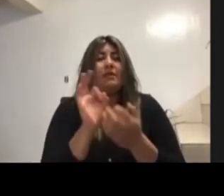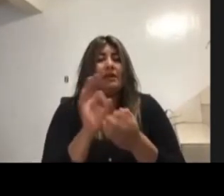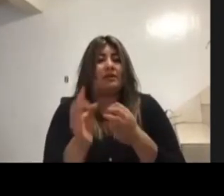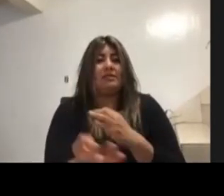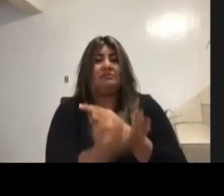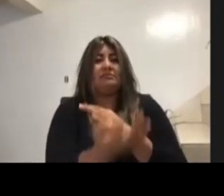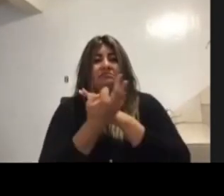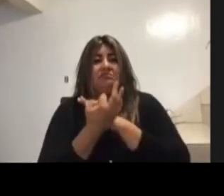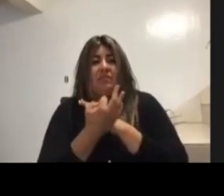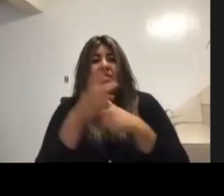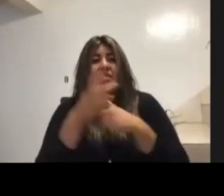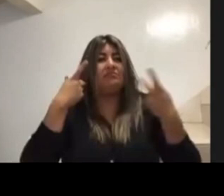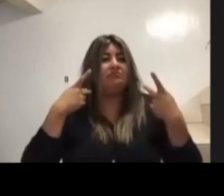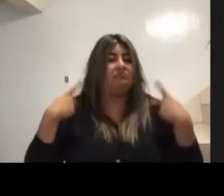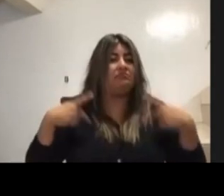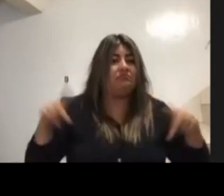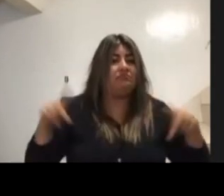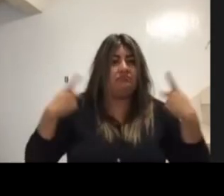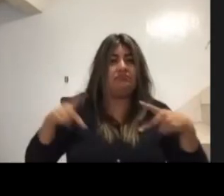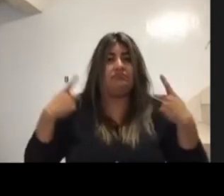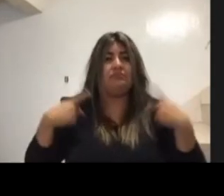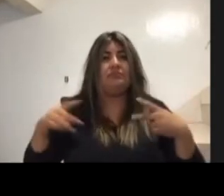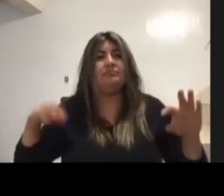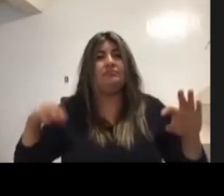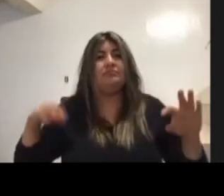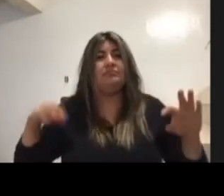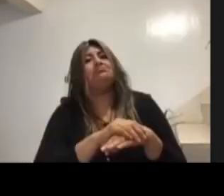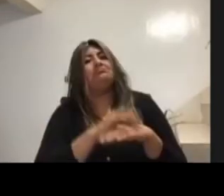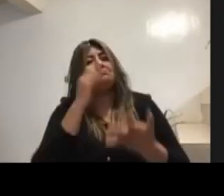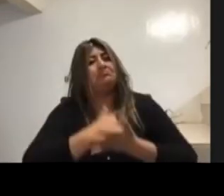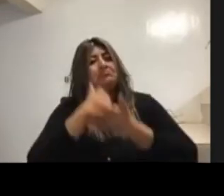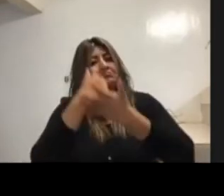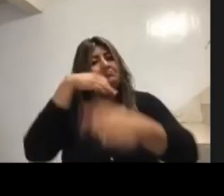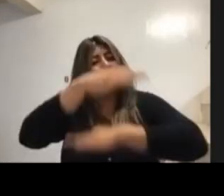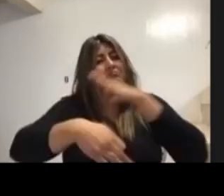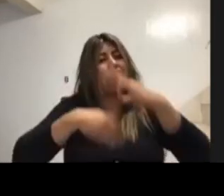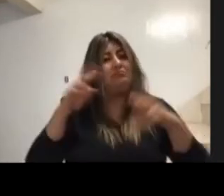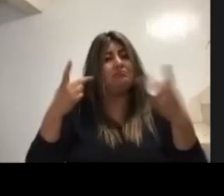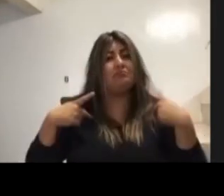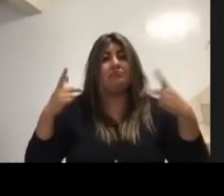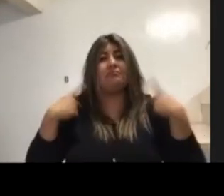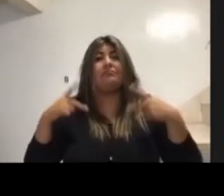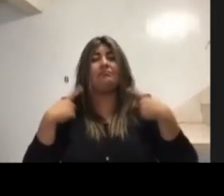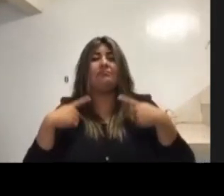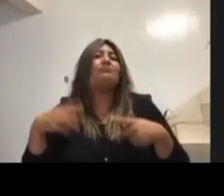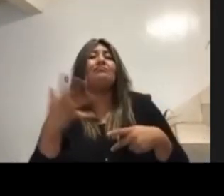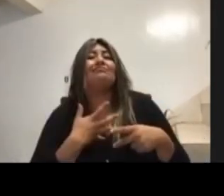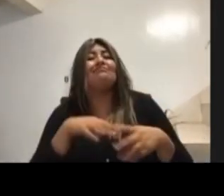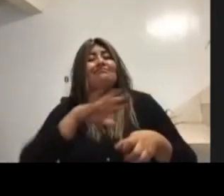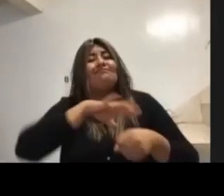puede ir a favor de todas las personas, sobre todo aquellos que viven mayormente excluidos. Gaby, por favor, tienes la